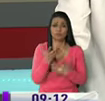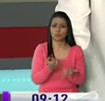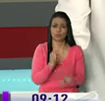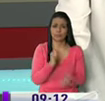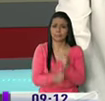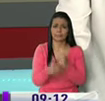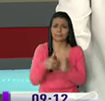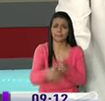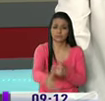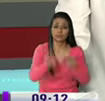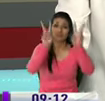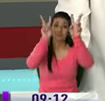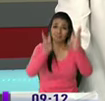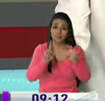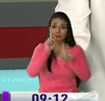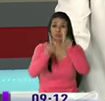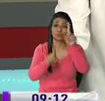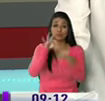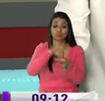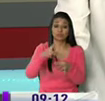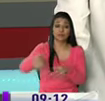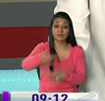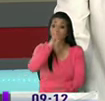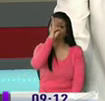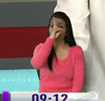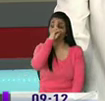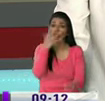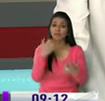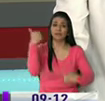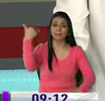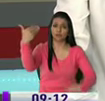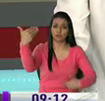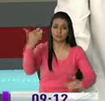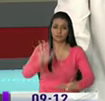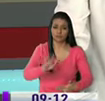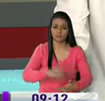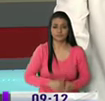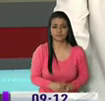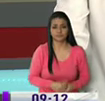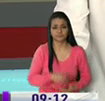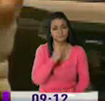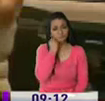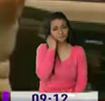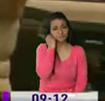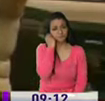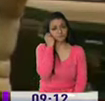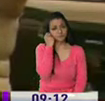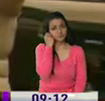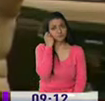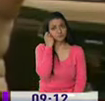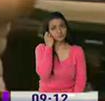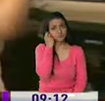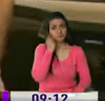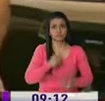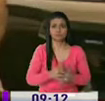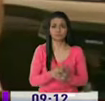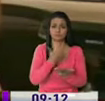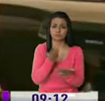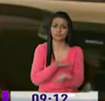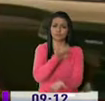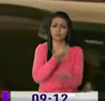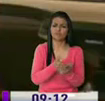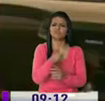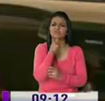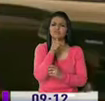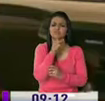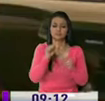paso a que el tema de la consulta sea utilizado como un show político por la oposición. No he venido a debatir. La propuesta fue presentada